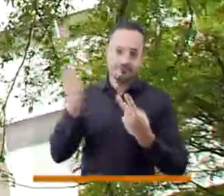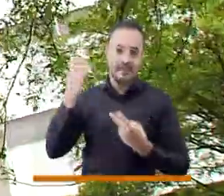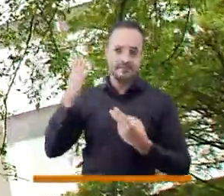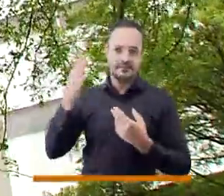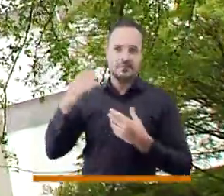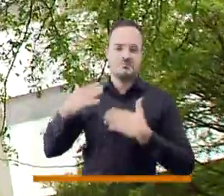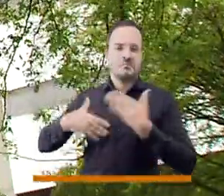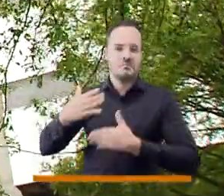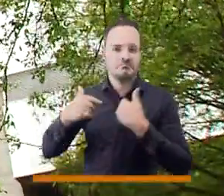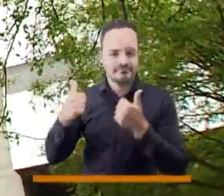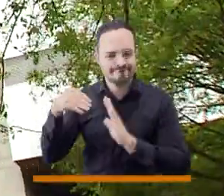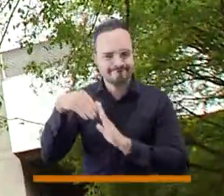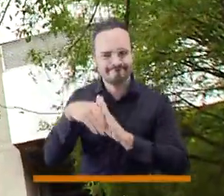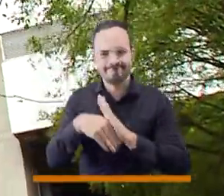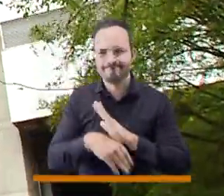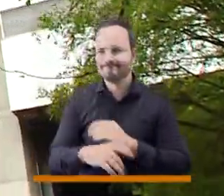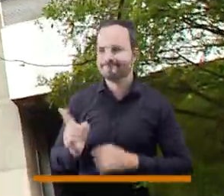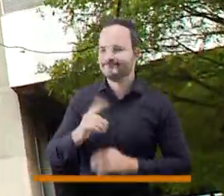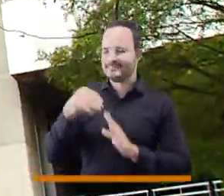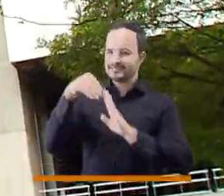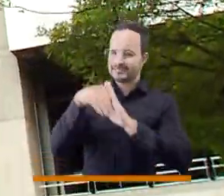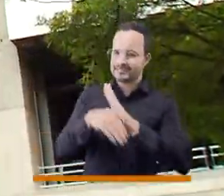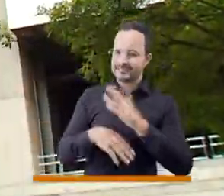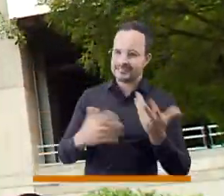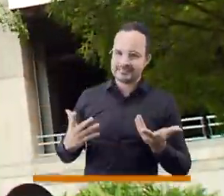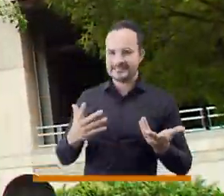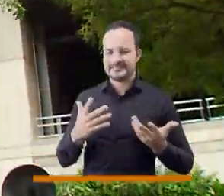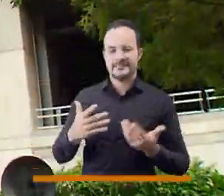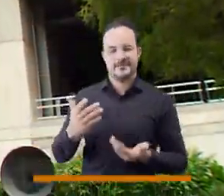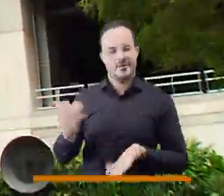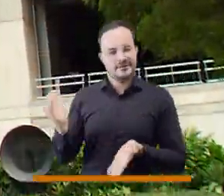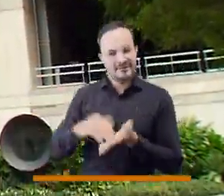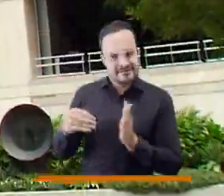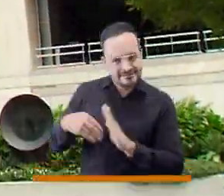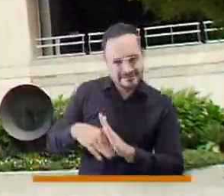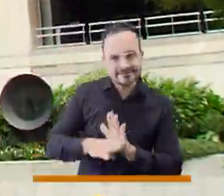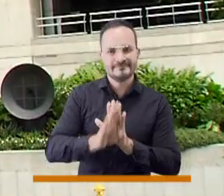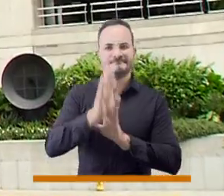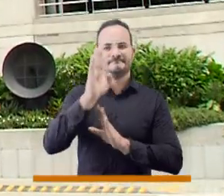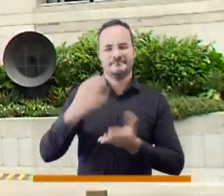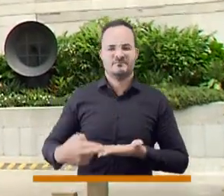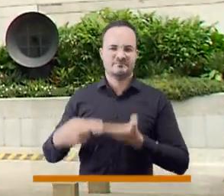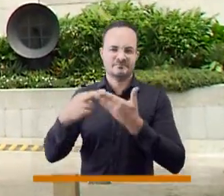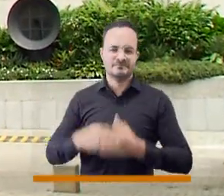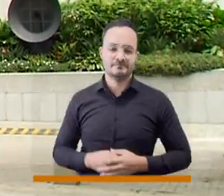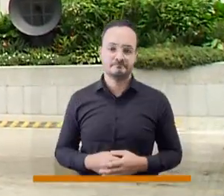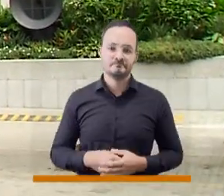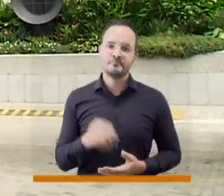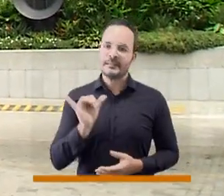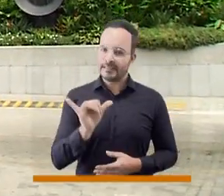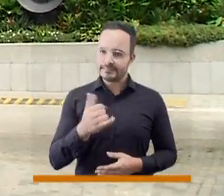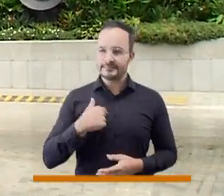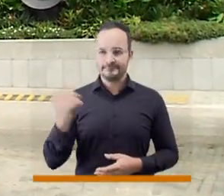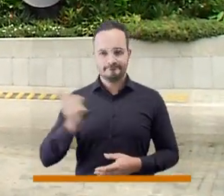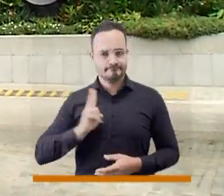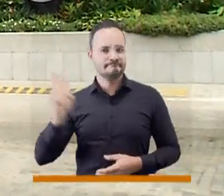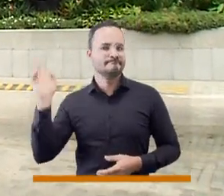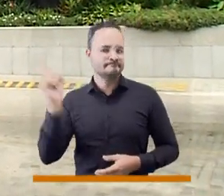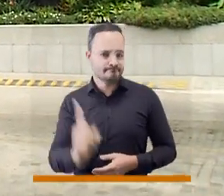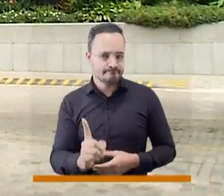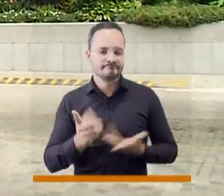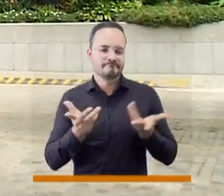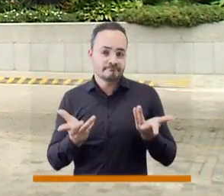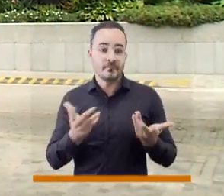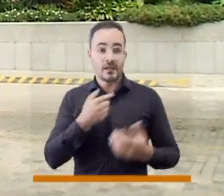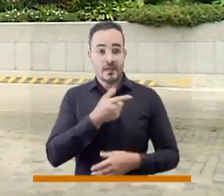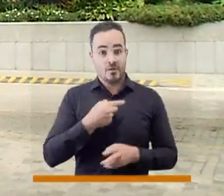hay que rescatar ese debilitamiento institucional que logró la actual administración. Concejal. Bueno, precisamente por eso estamos